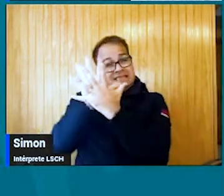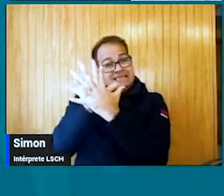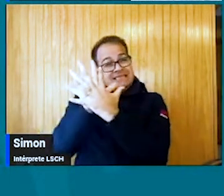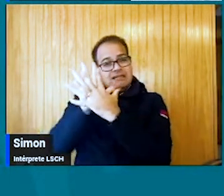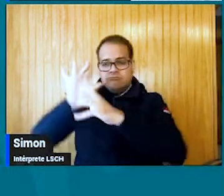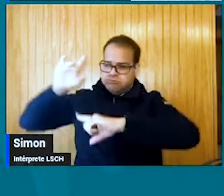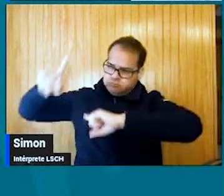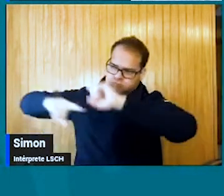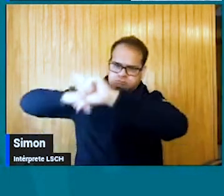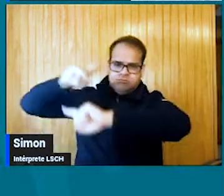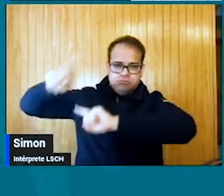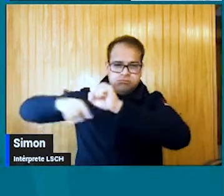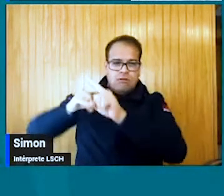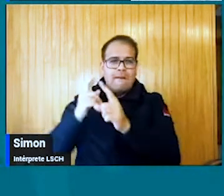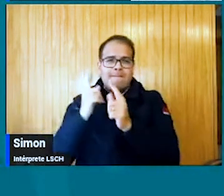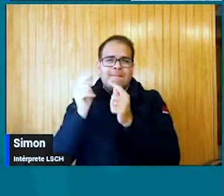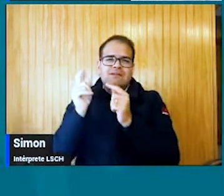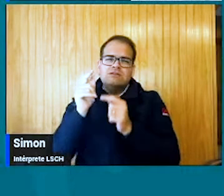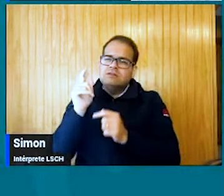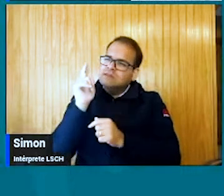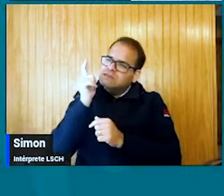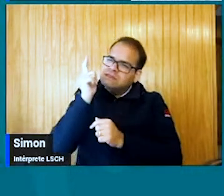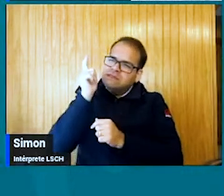que se produce es un zumbido de menor,